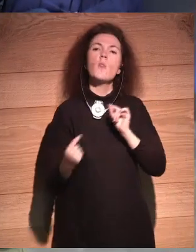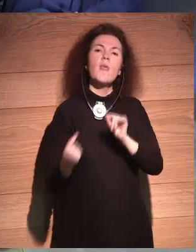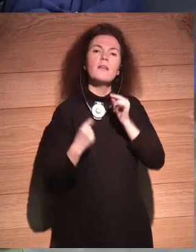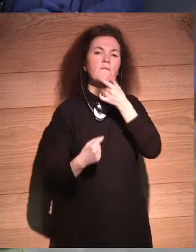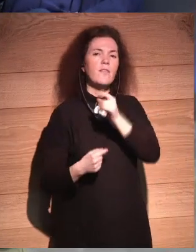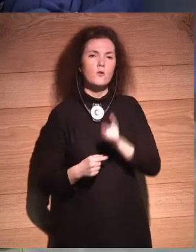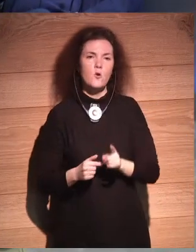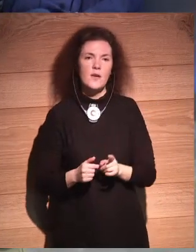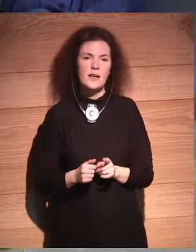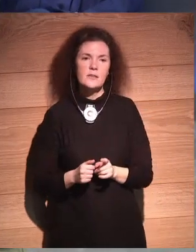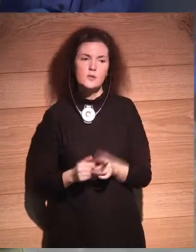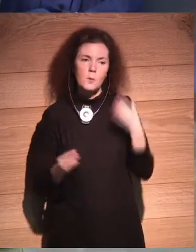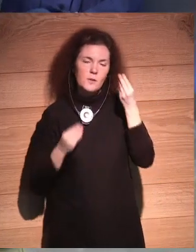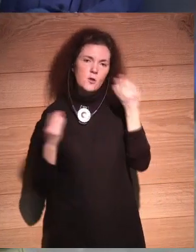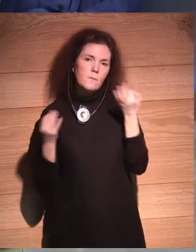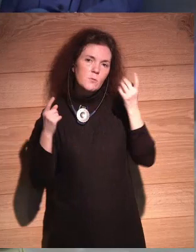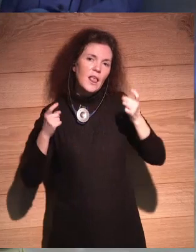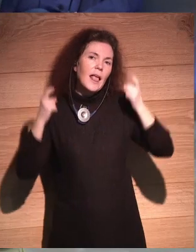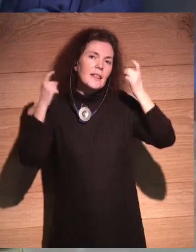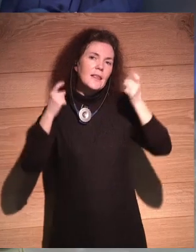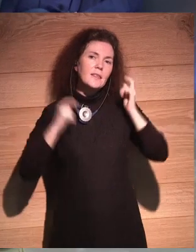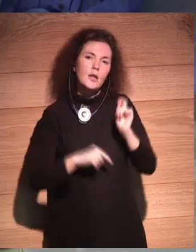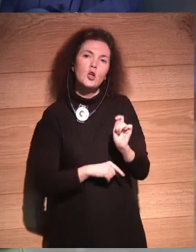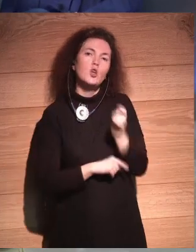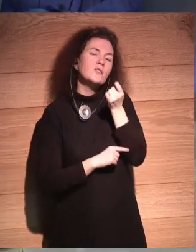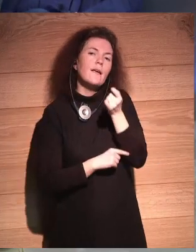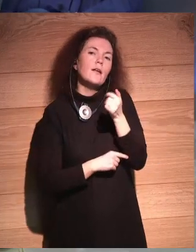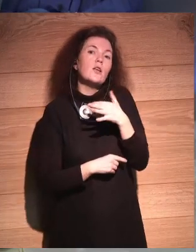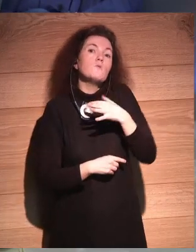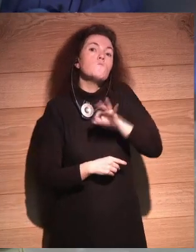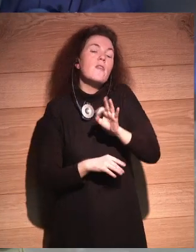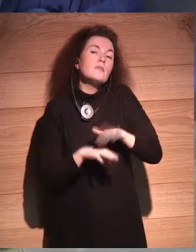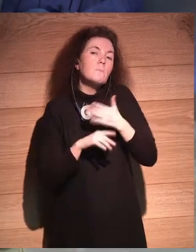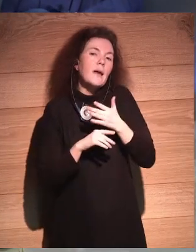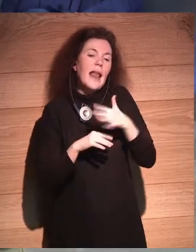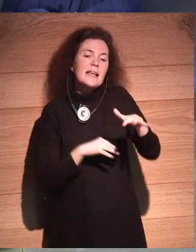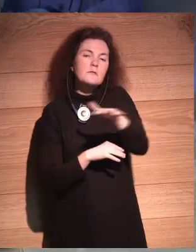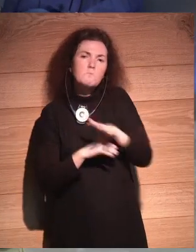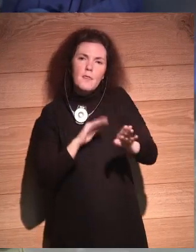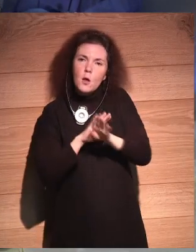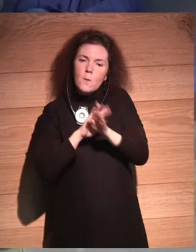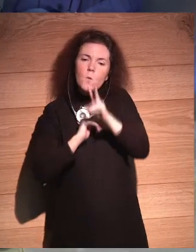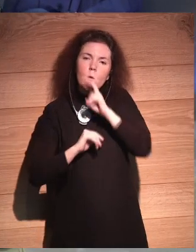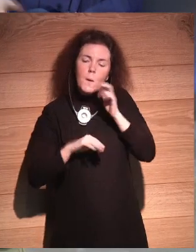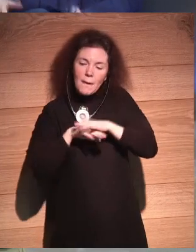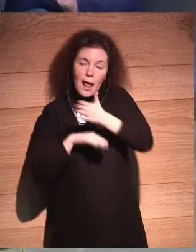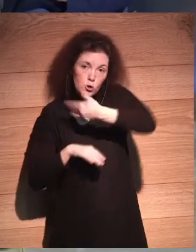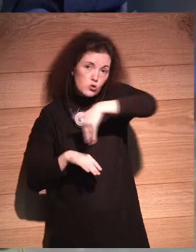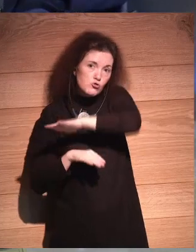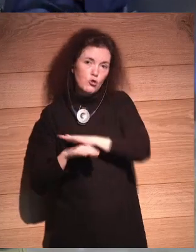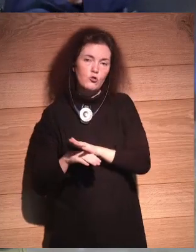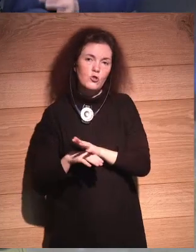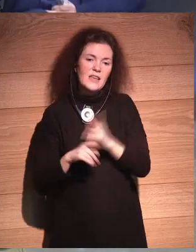fácil. Yo creo que tenemos que intentar conseguir lo que podamos para conseguir mantener un espacio para nosotros,